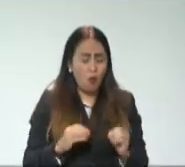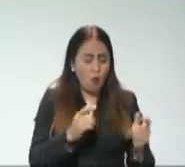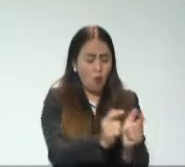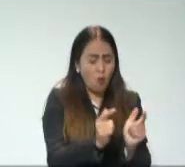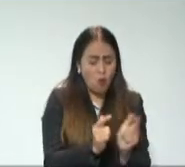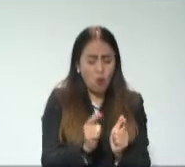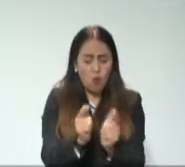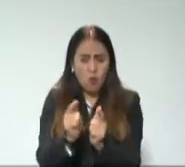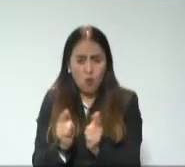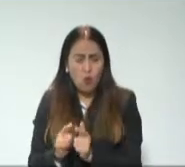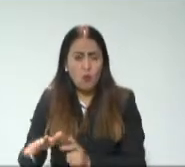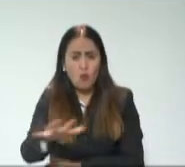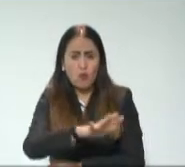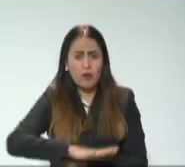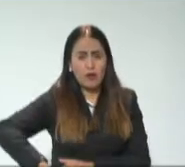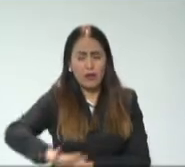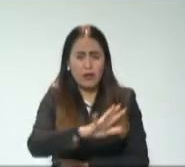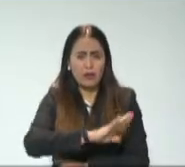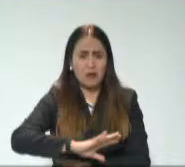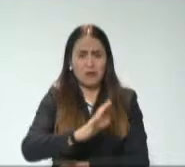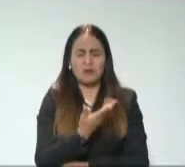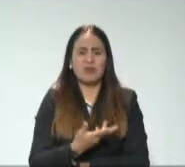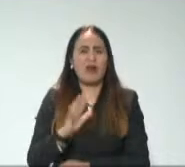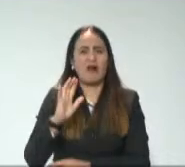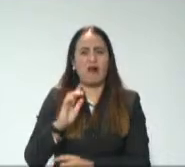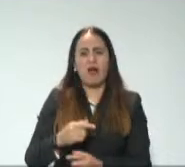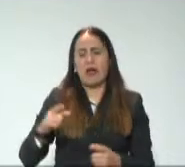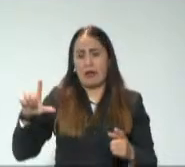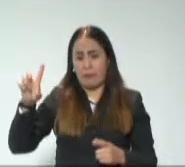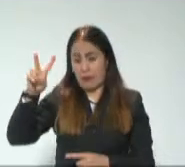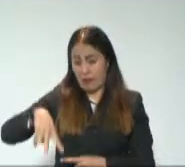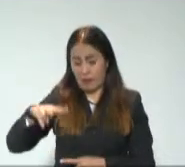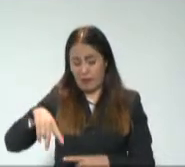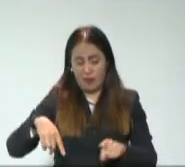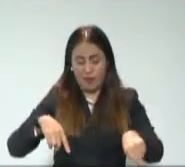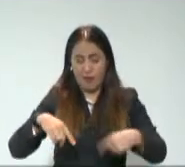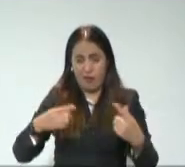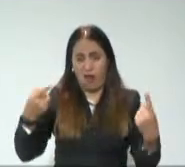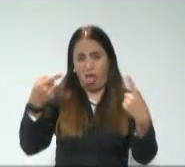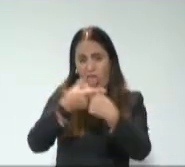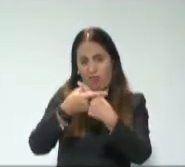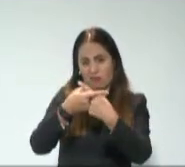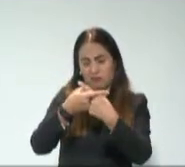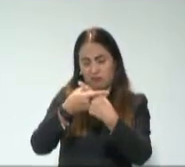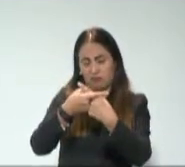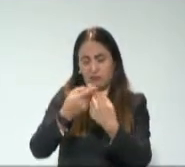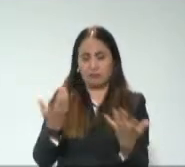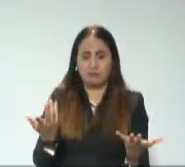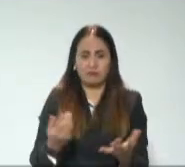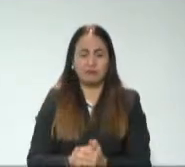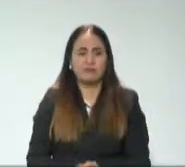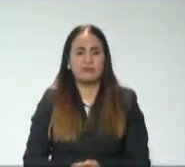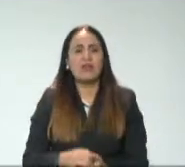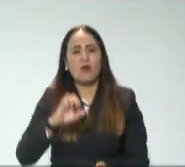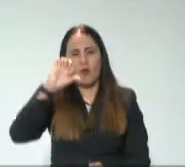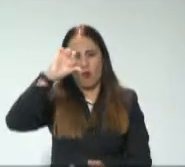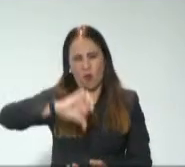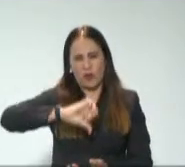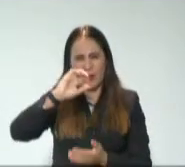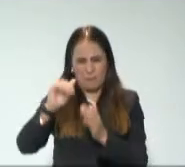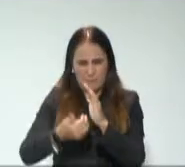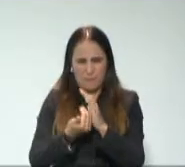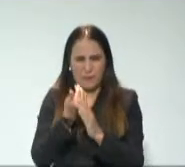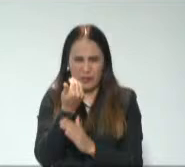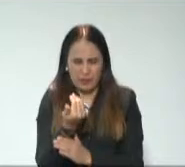población canalizan una expectativa que discrepa de la realidad por ejemplo Y eso es algo que dije esta misma mañana en